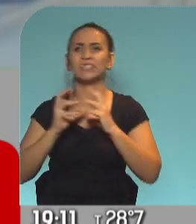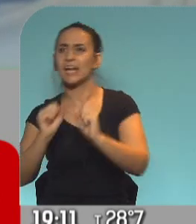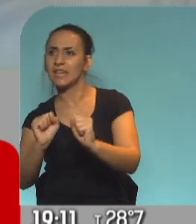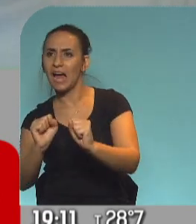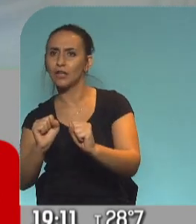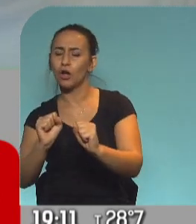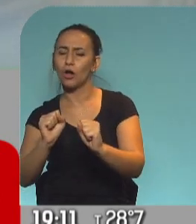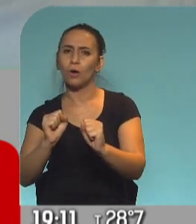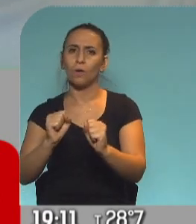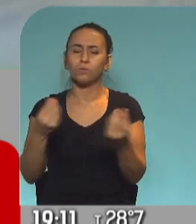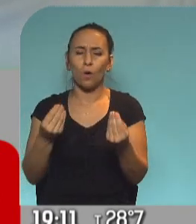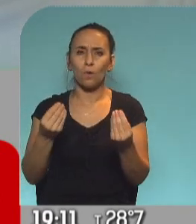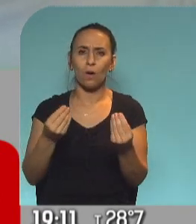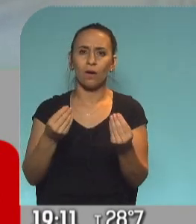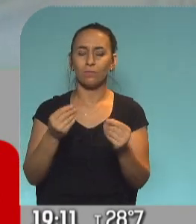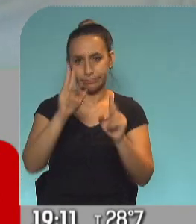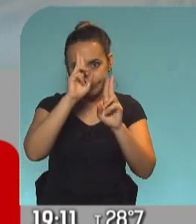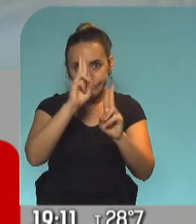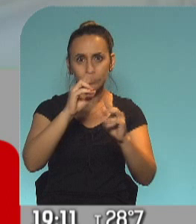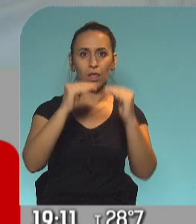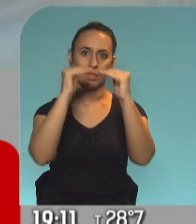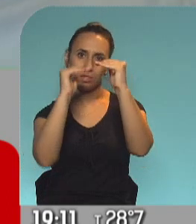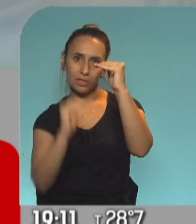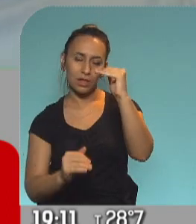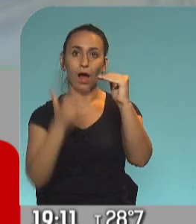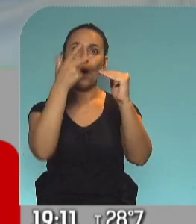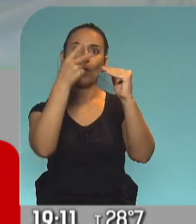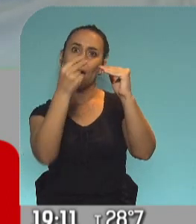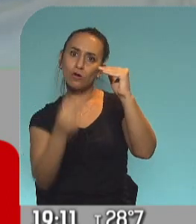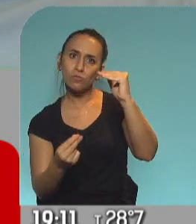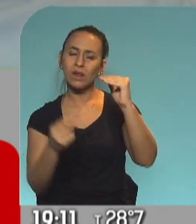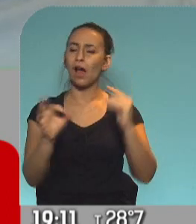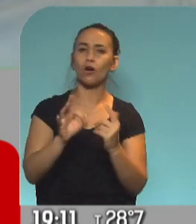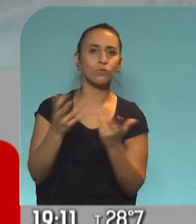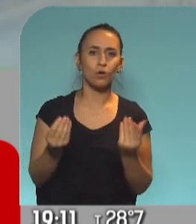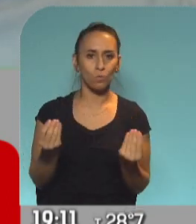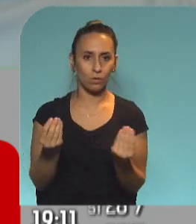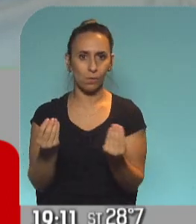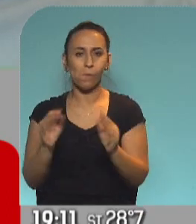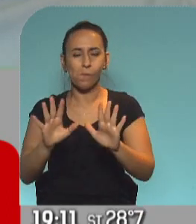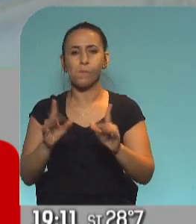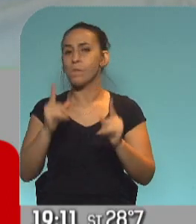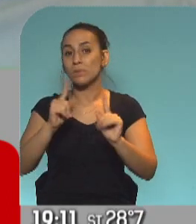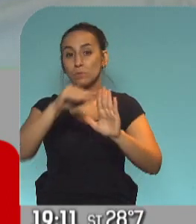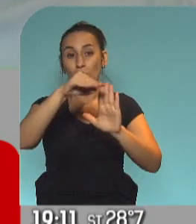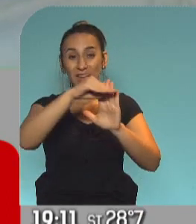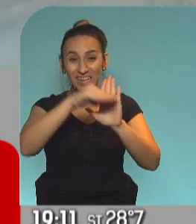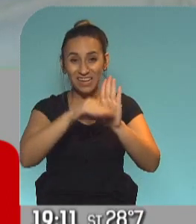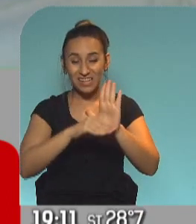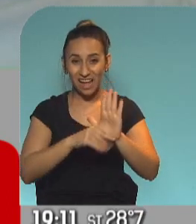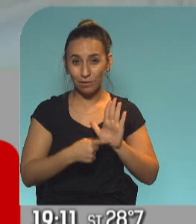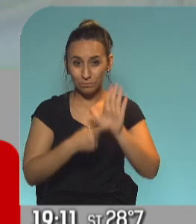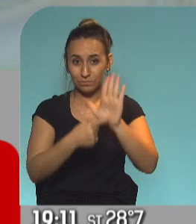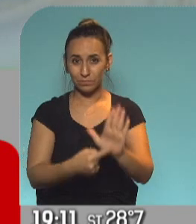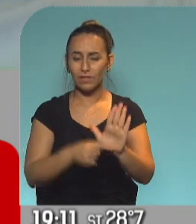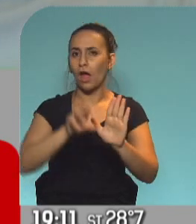rango? ¿Y quién decidirá no. Luego, Nico? Porque, a ver, en estas vacunaciones irregulares, o más bien en ese listado que trascendió, ha habido